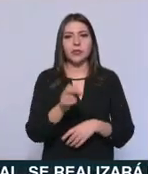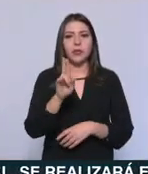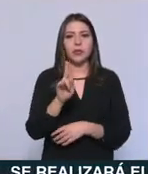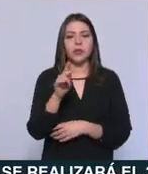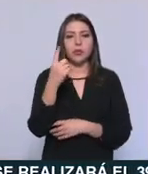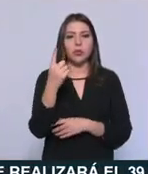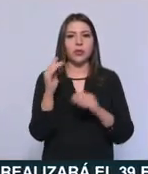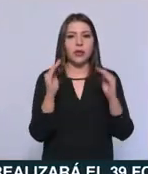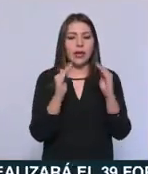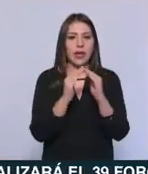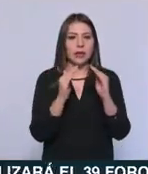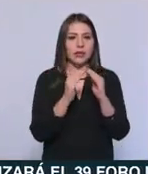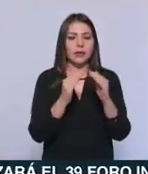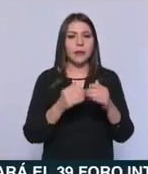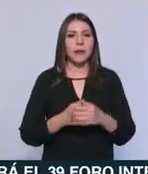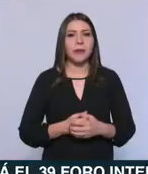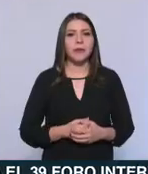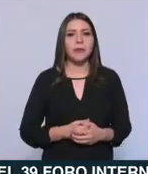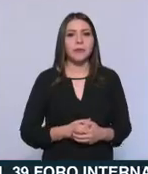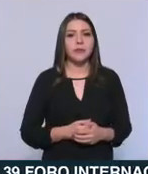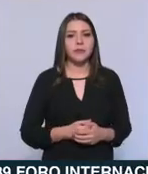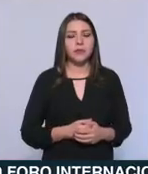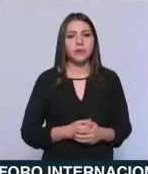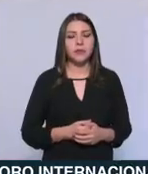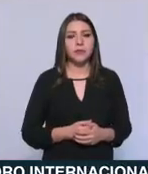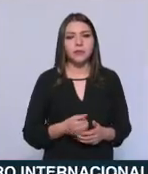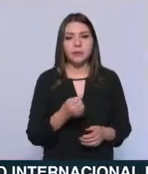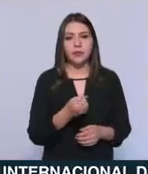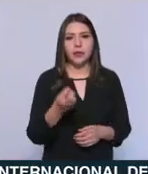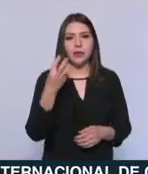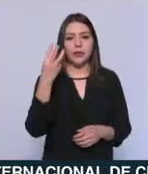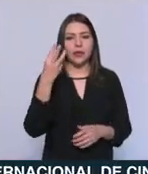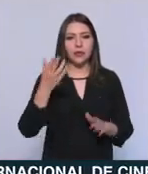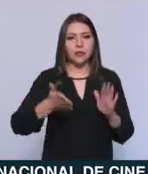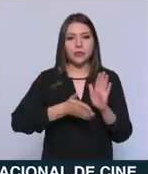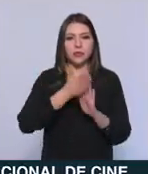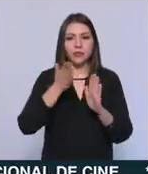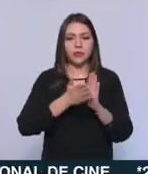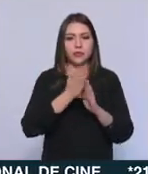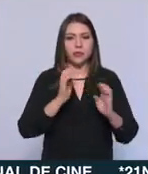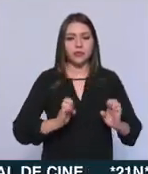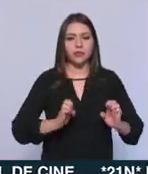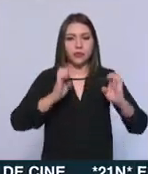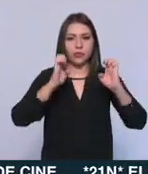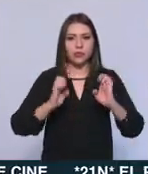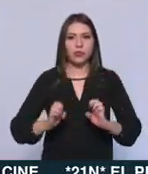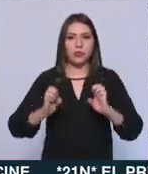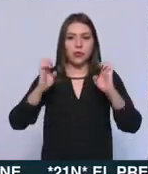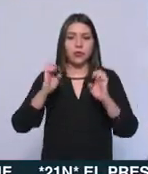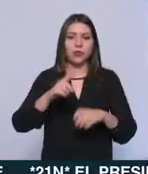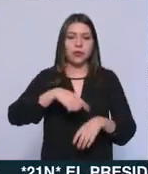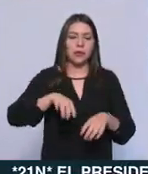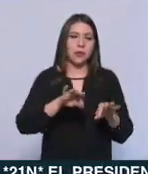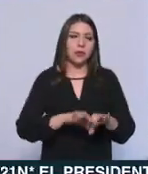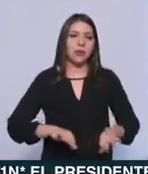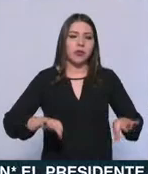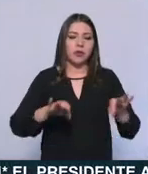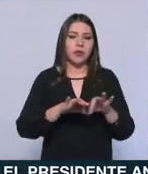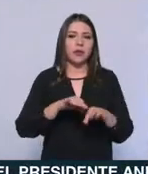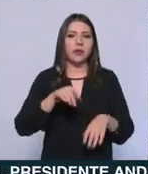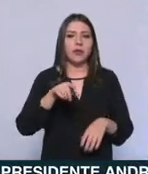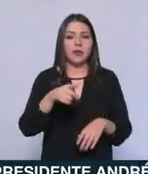81 viviendas, son 3 proyectos de vivienda. Y es muy significativo porque es